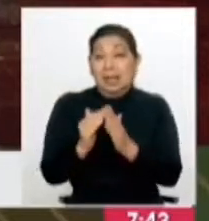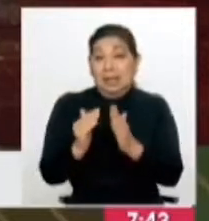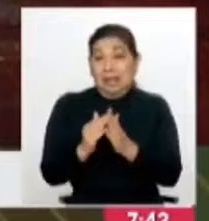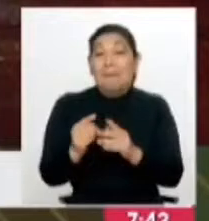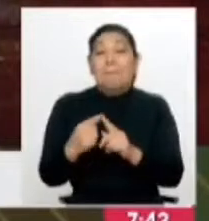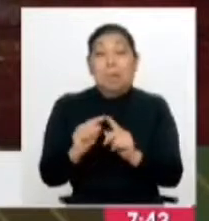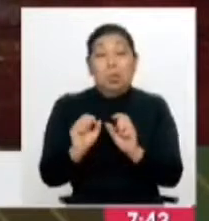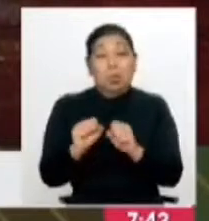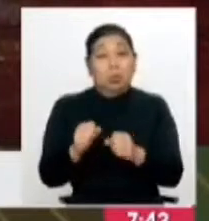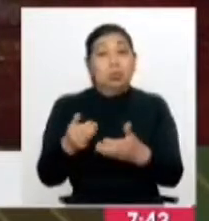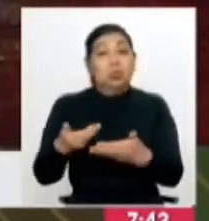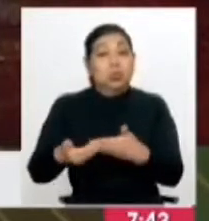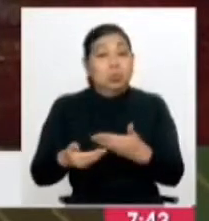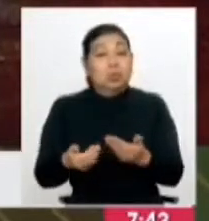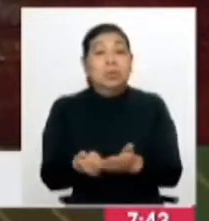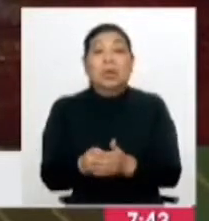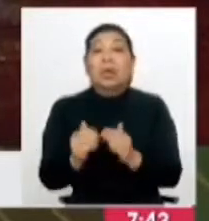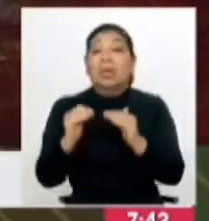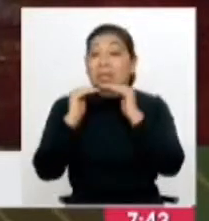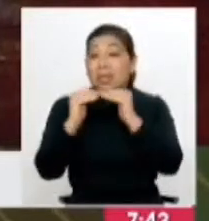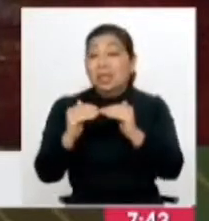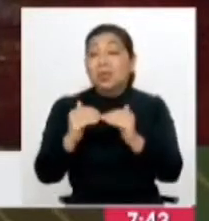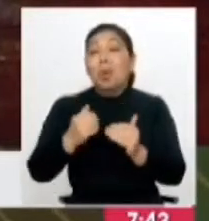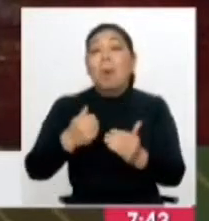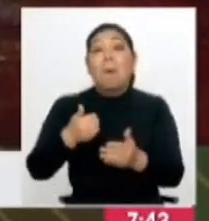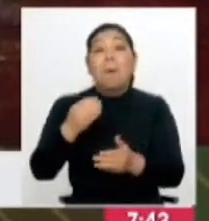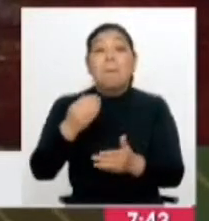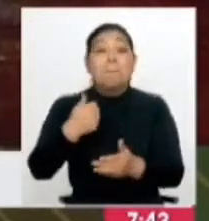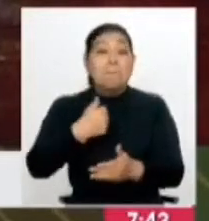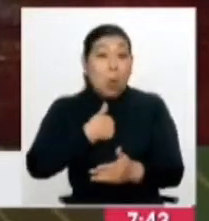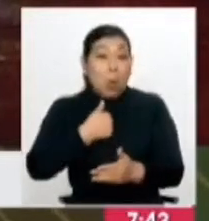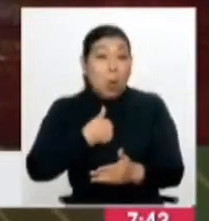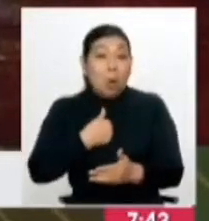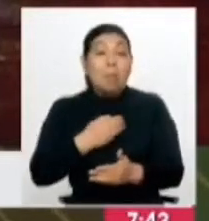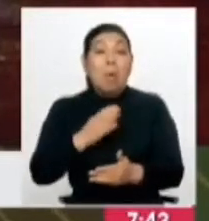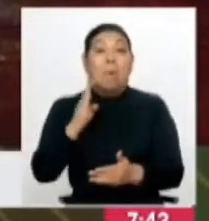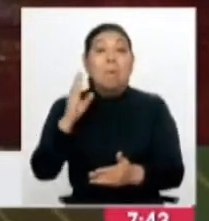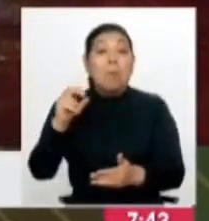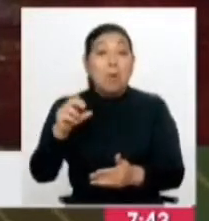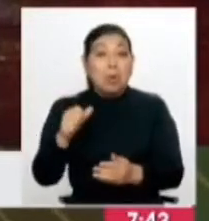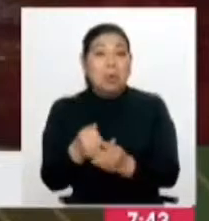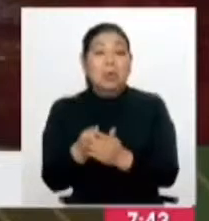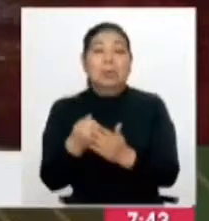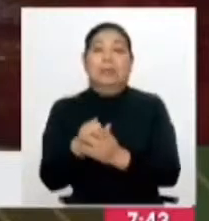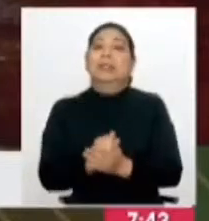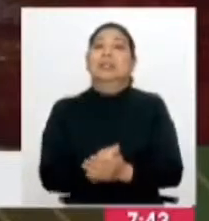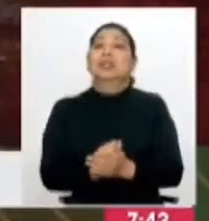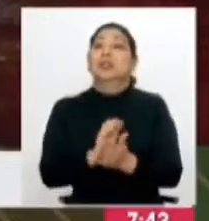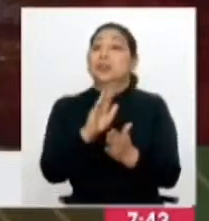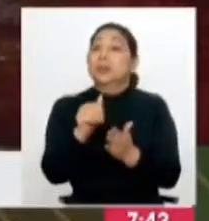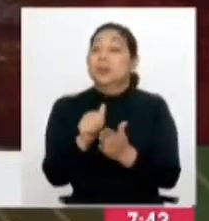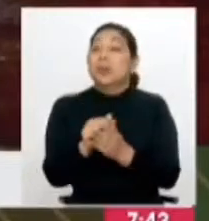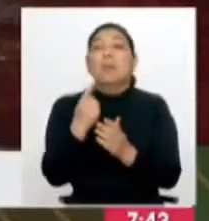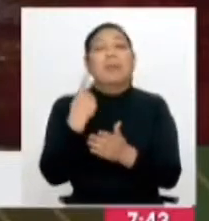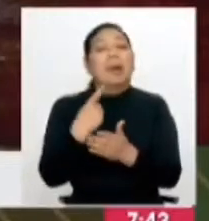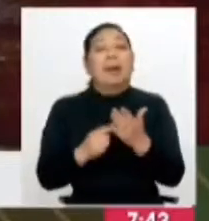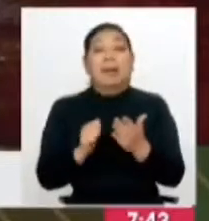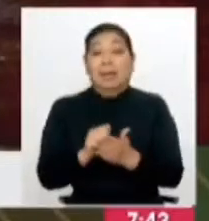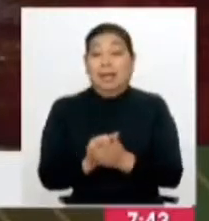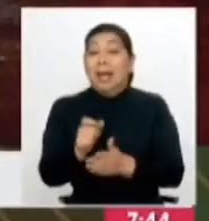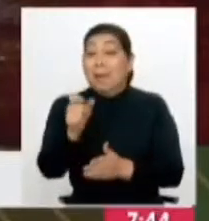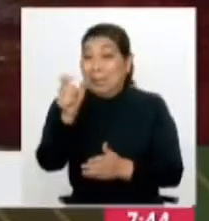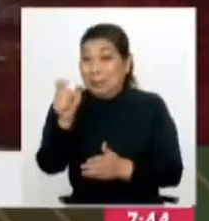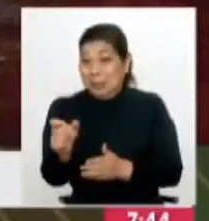Vivienda para poder habilitar el producto techo propio con el bono, con el bono del gobierno. Todo con el fin de que